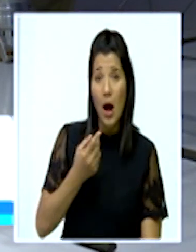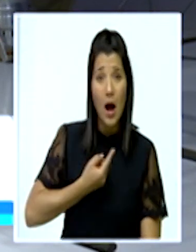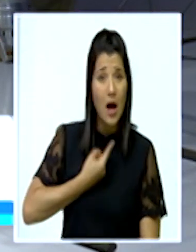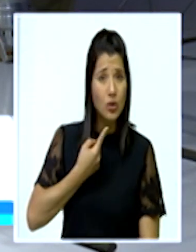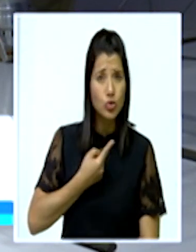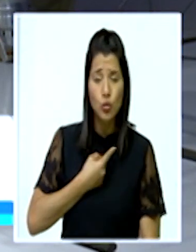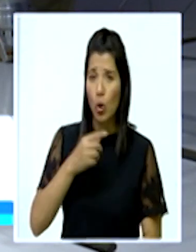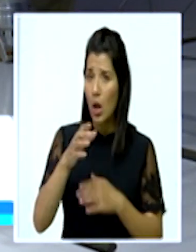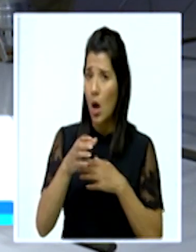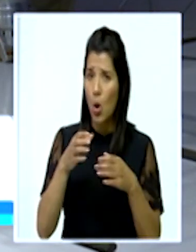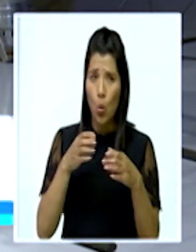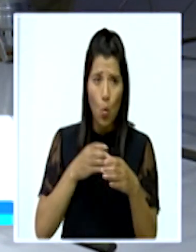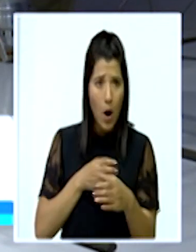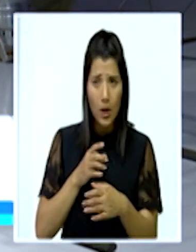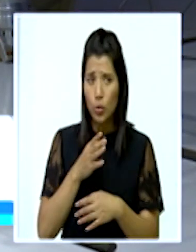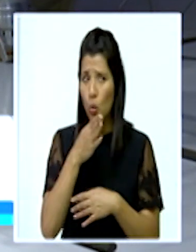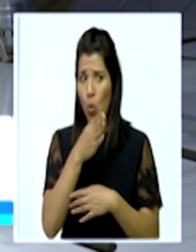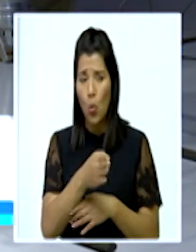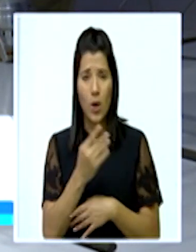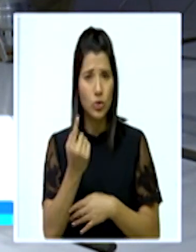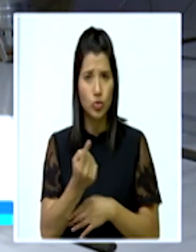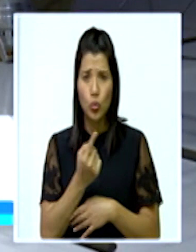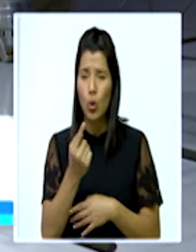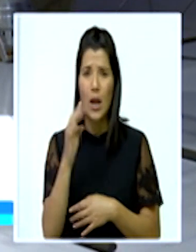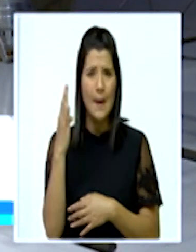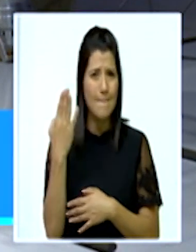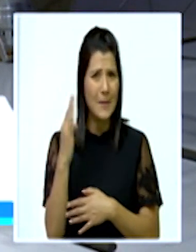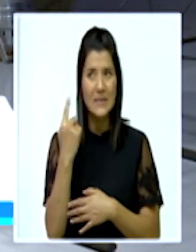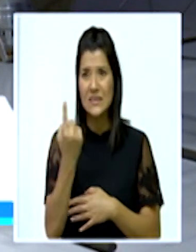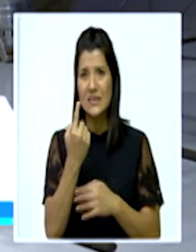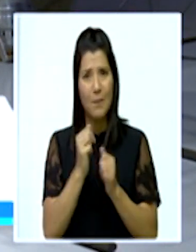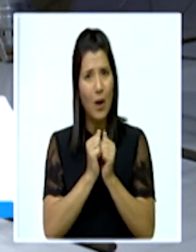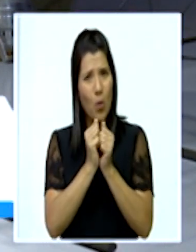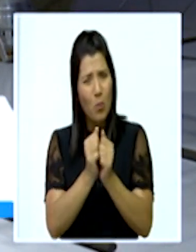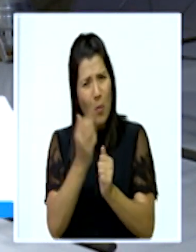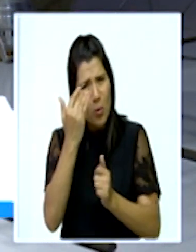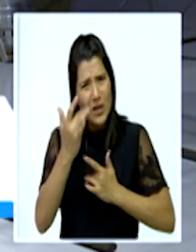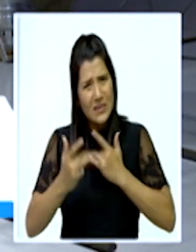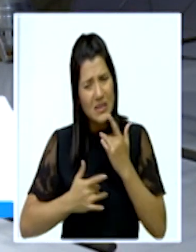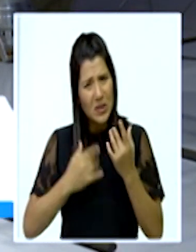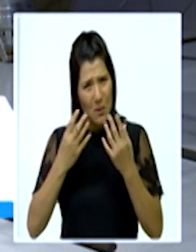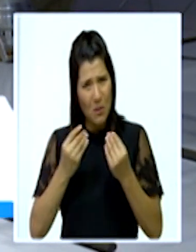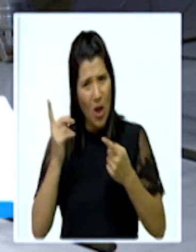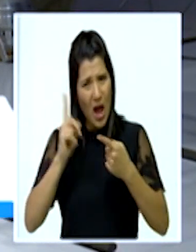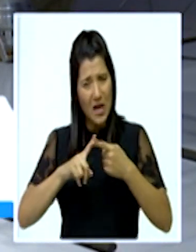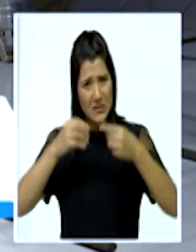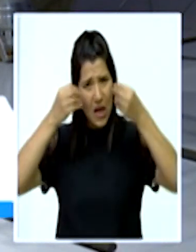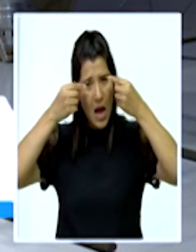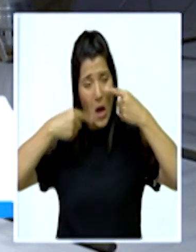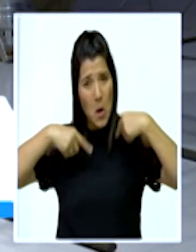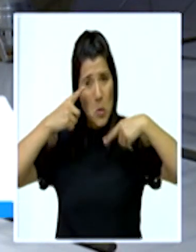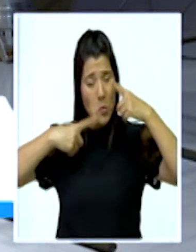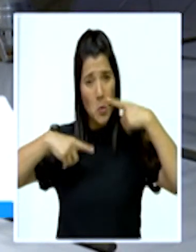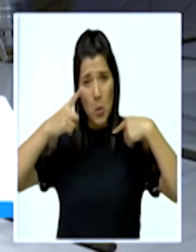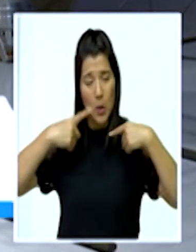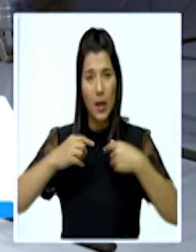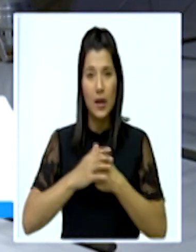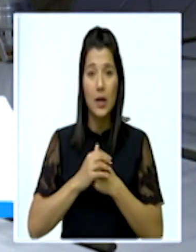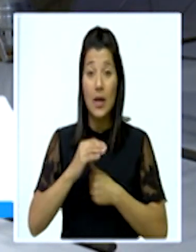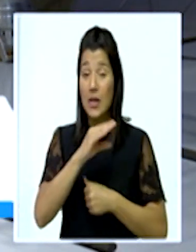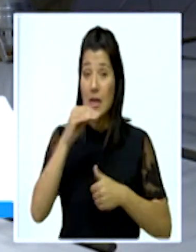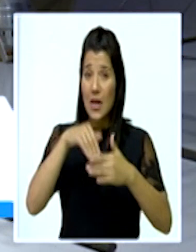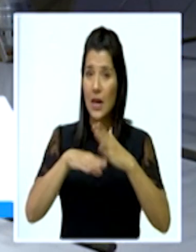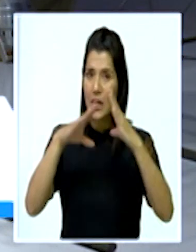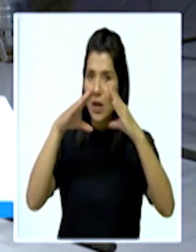digamos, al cuarto, al baño. Tiene que acompañarse porque le da miedo, hasta llora. Y en la